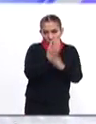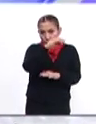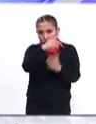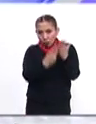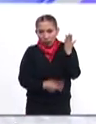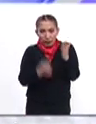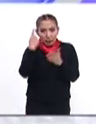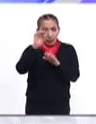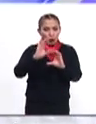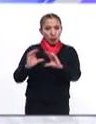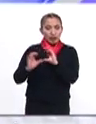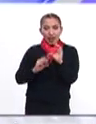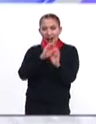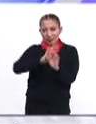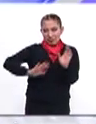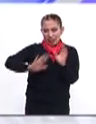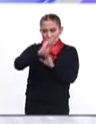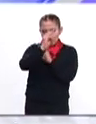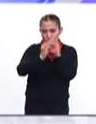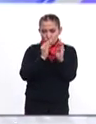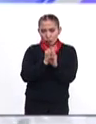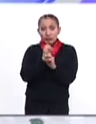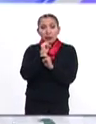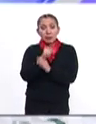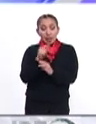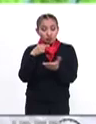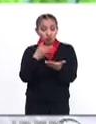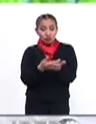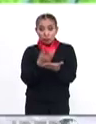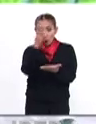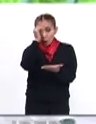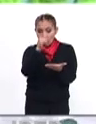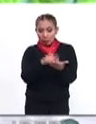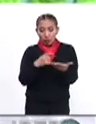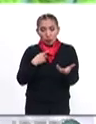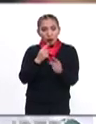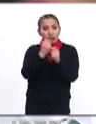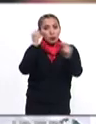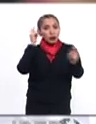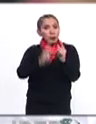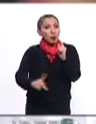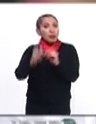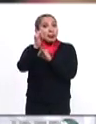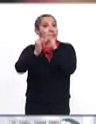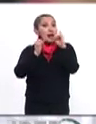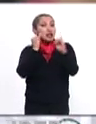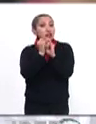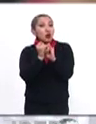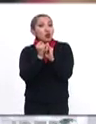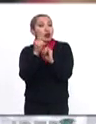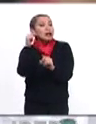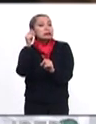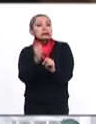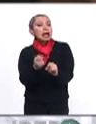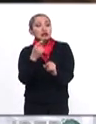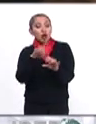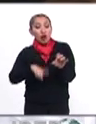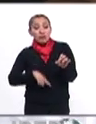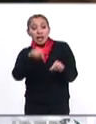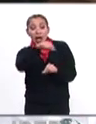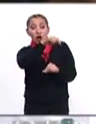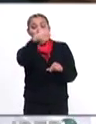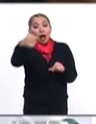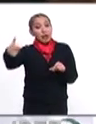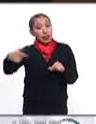políticas ambientalistas globales, pone también sobre la mesa un acuerdo de transporte público internacional en el cual los gobiernos